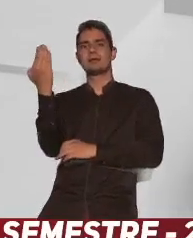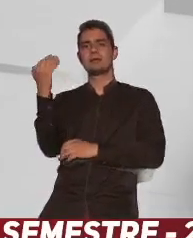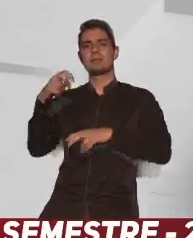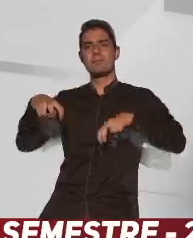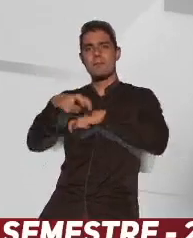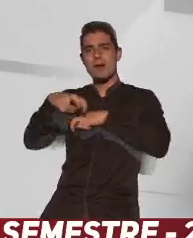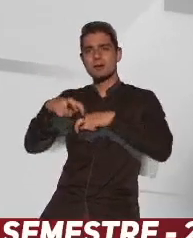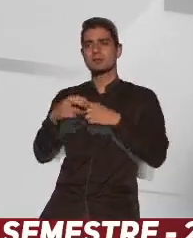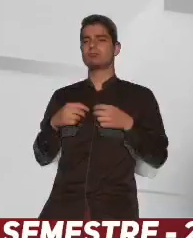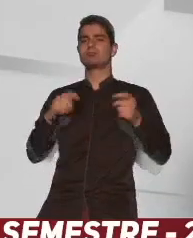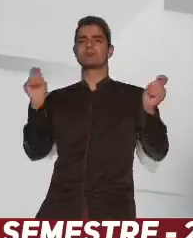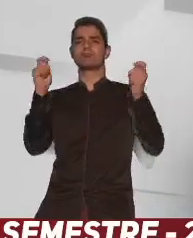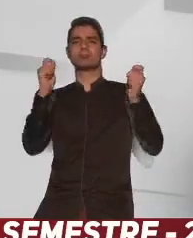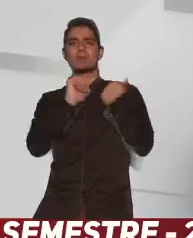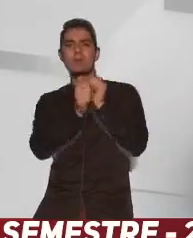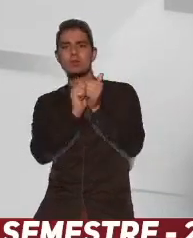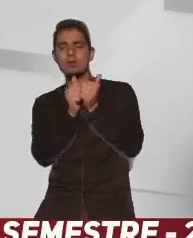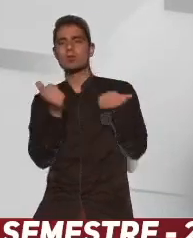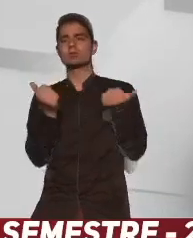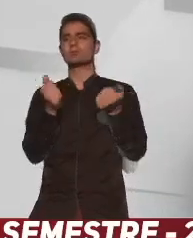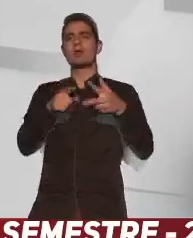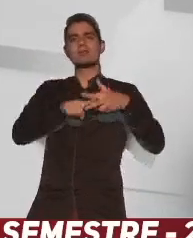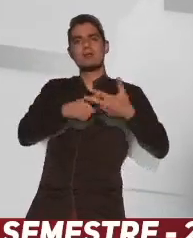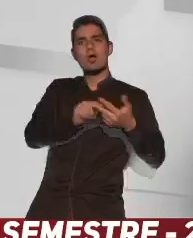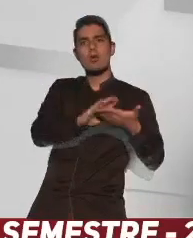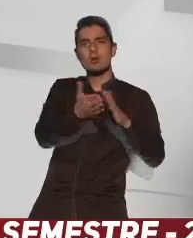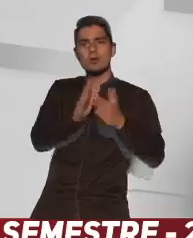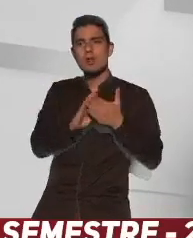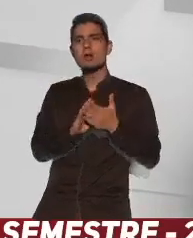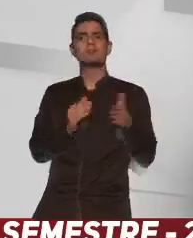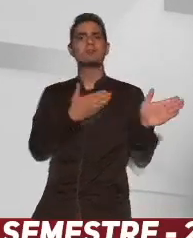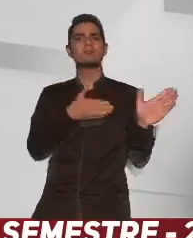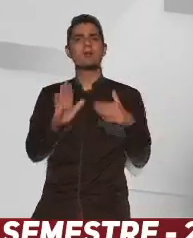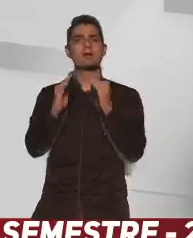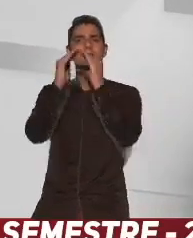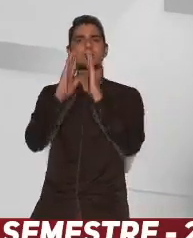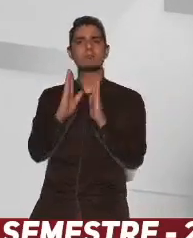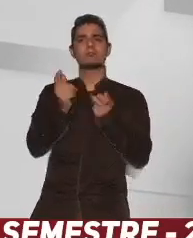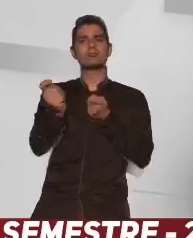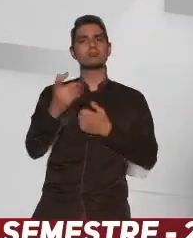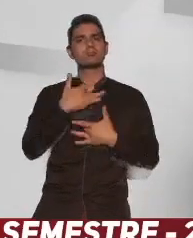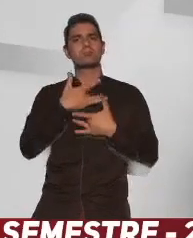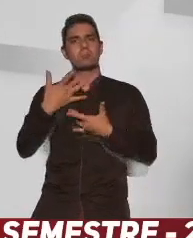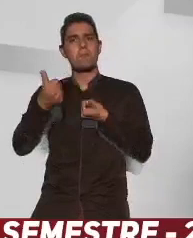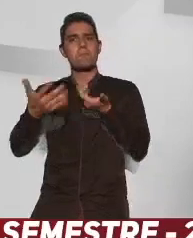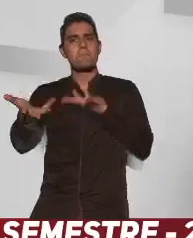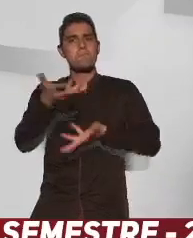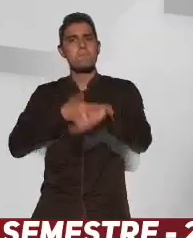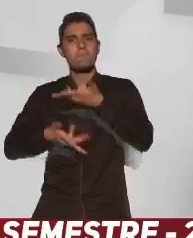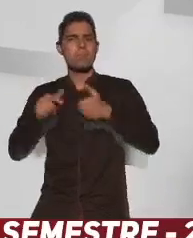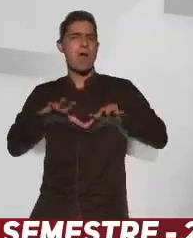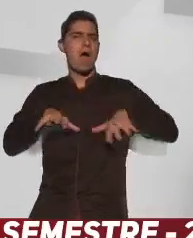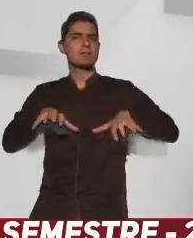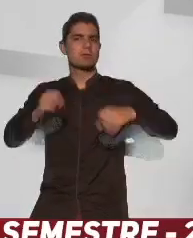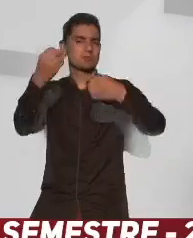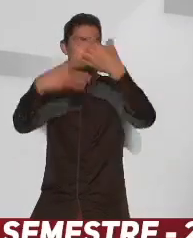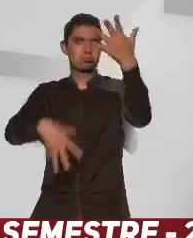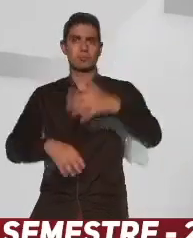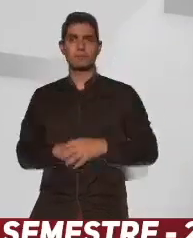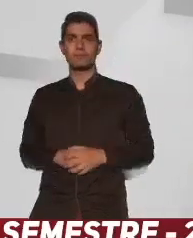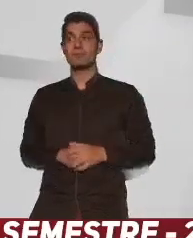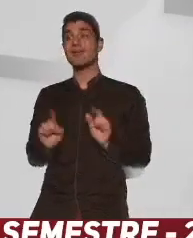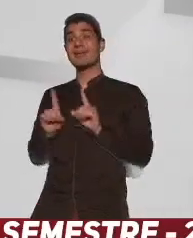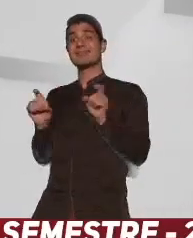comunitarios, Plan Buen Vecino, entre otras actividades. En el área de asuntos civiles, logramos ejecutar